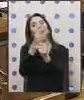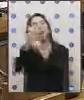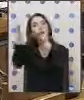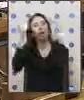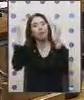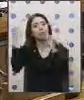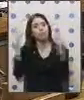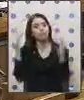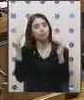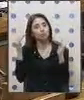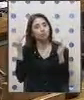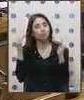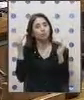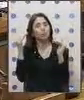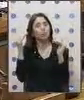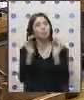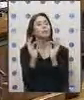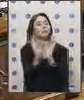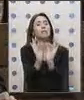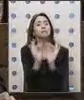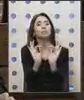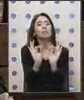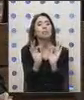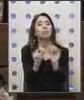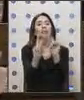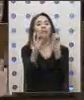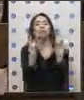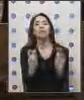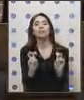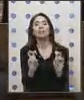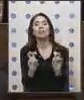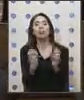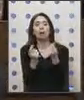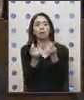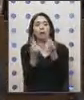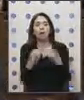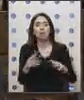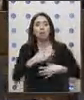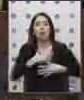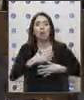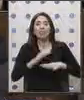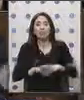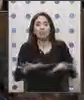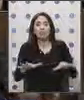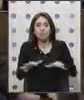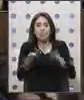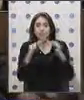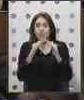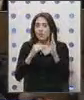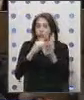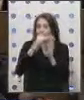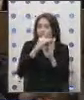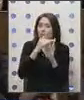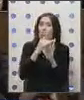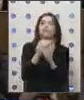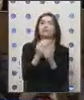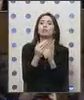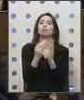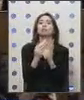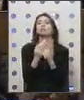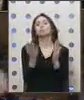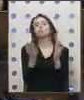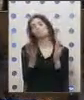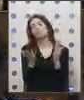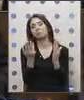mayores, particularmente en materia patrimonial, en relación a su